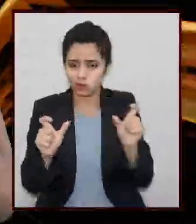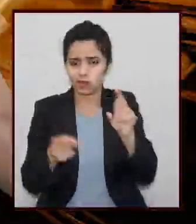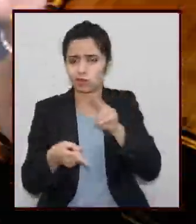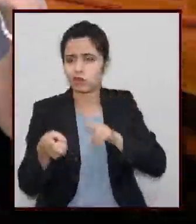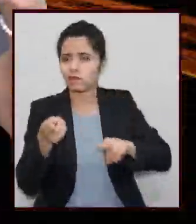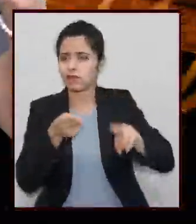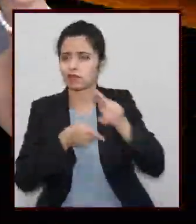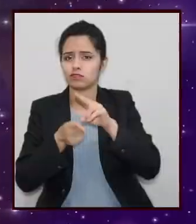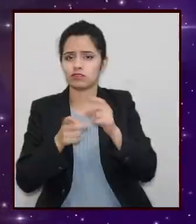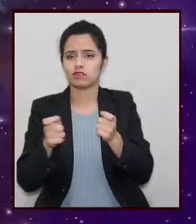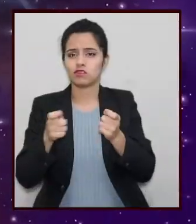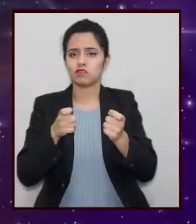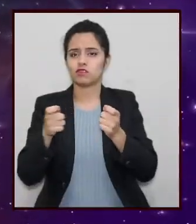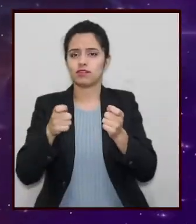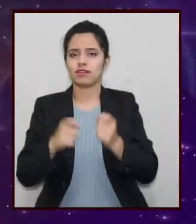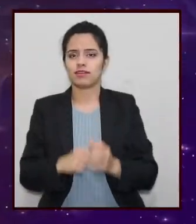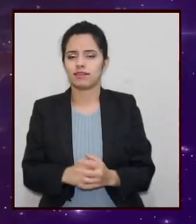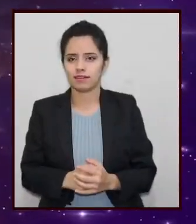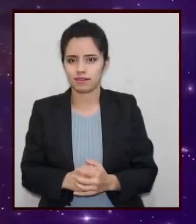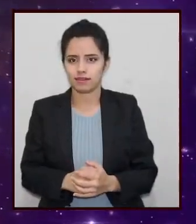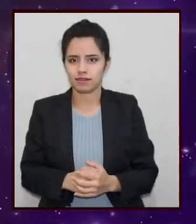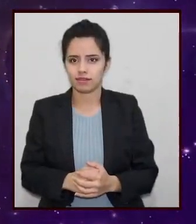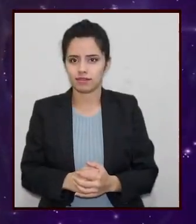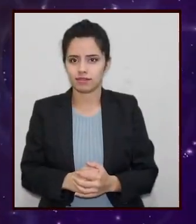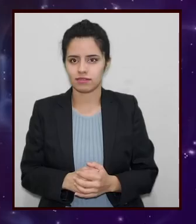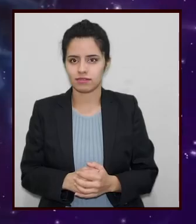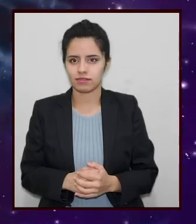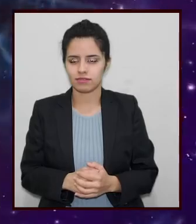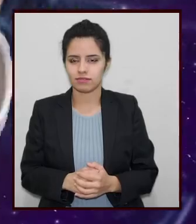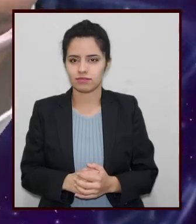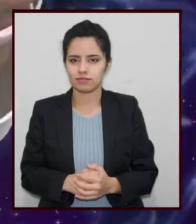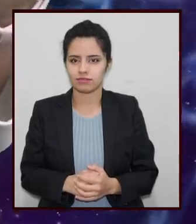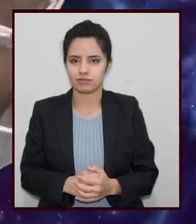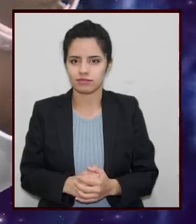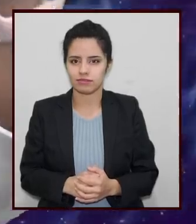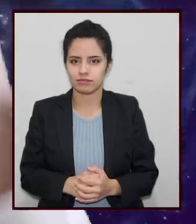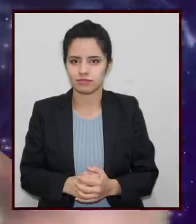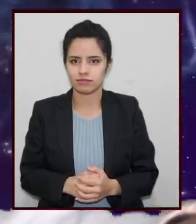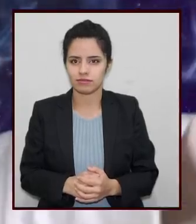celdas del universo. ¡Universo!